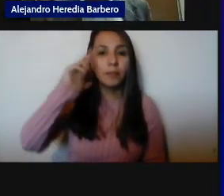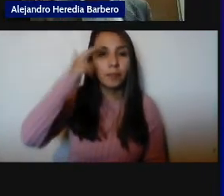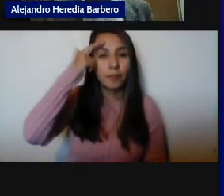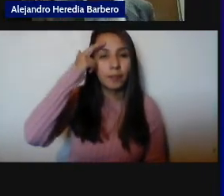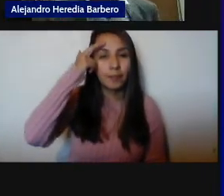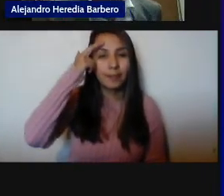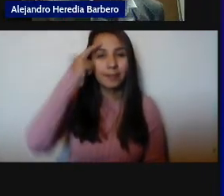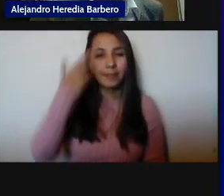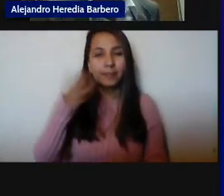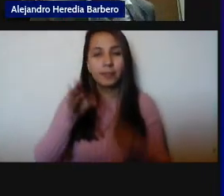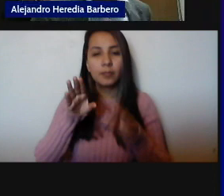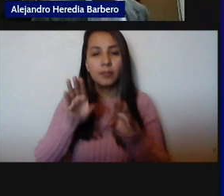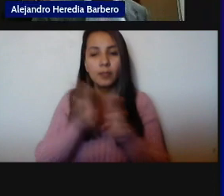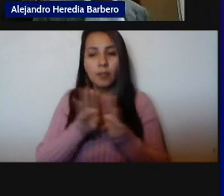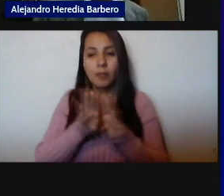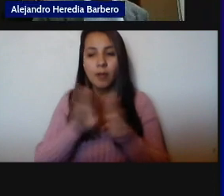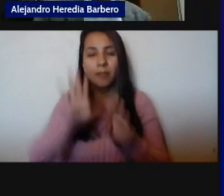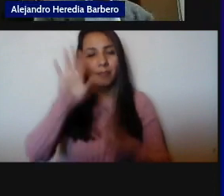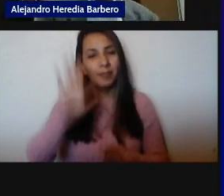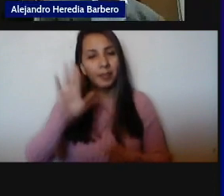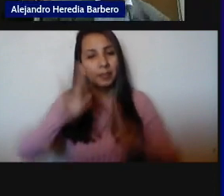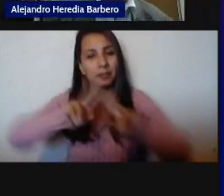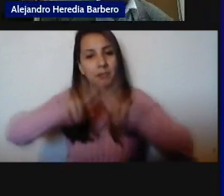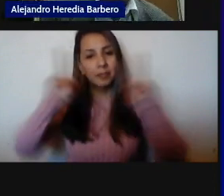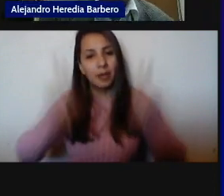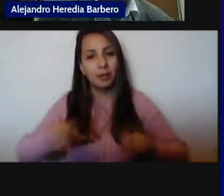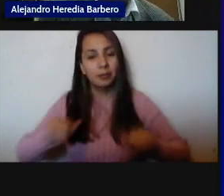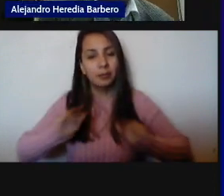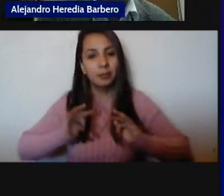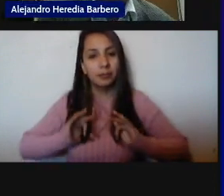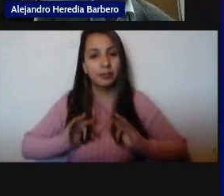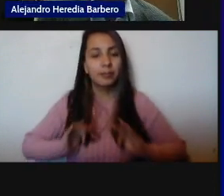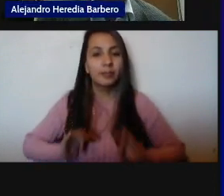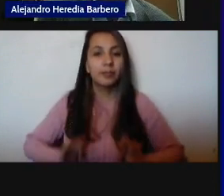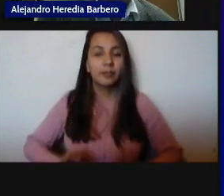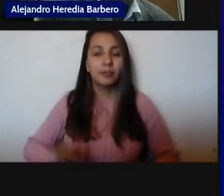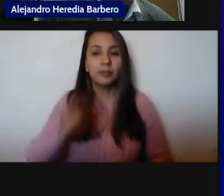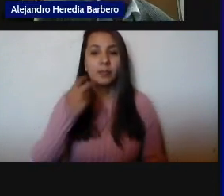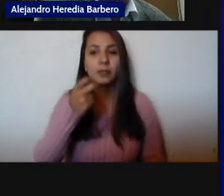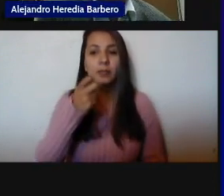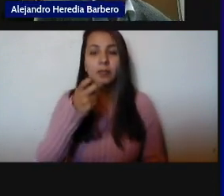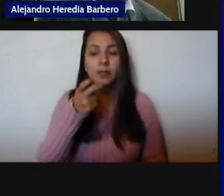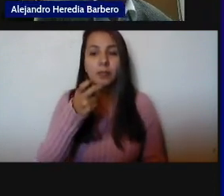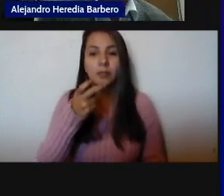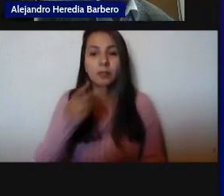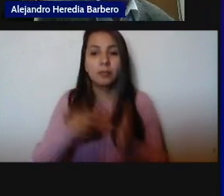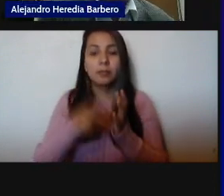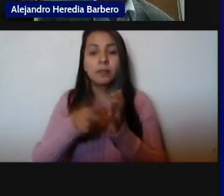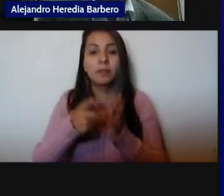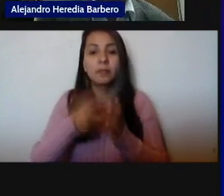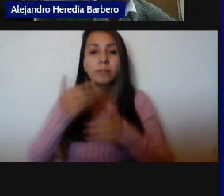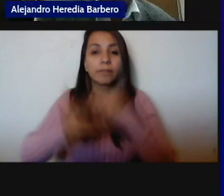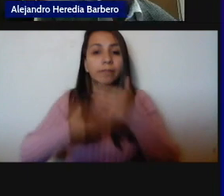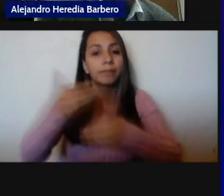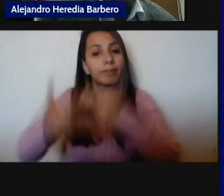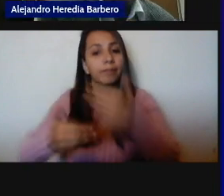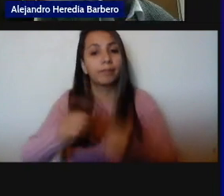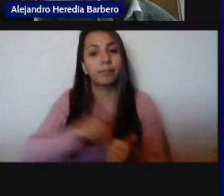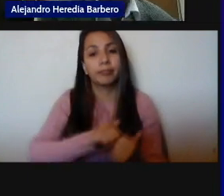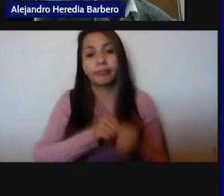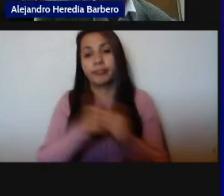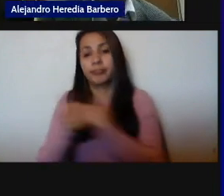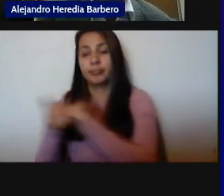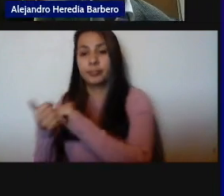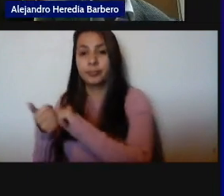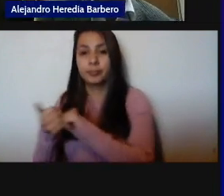que nos recuerda un poco sobre la paz y la tranquilidad es lo que desata muchas